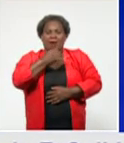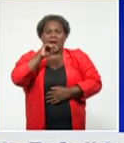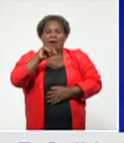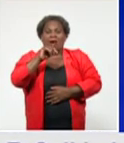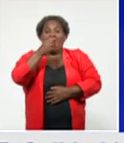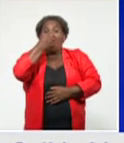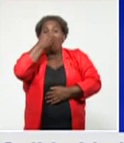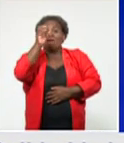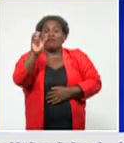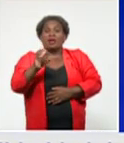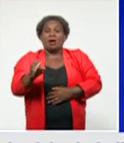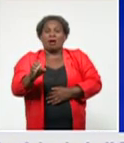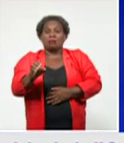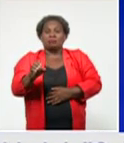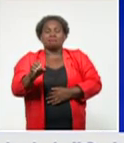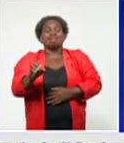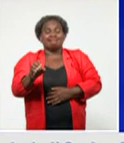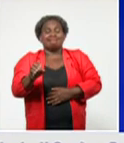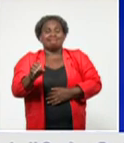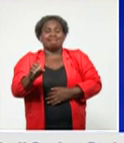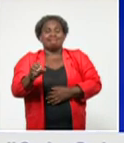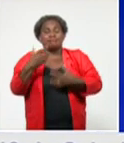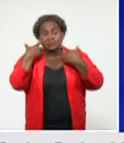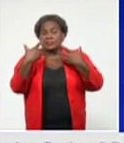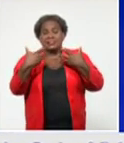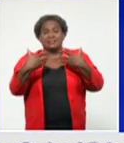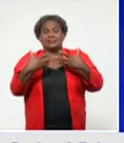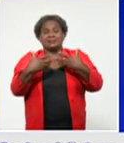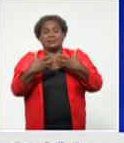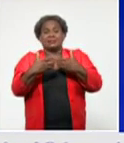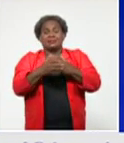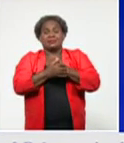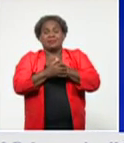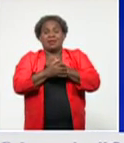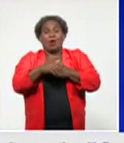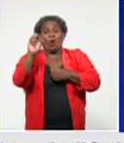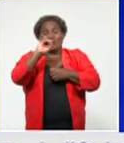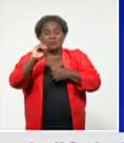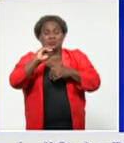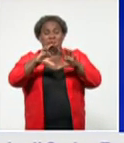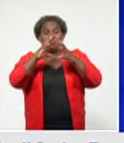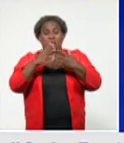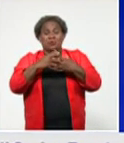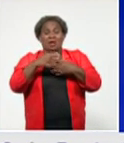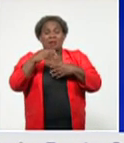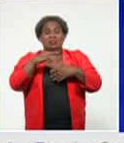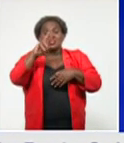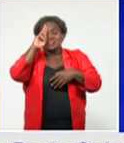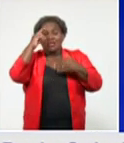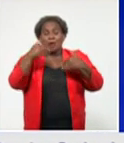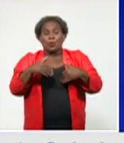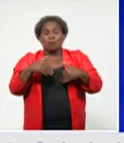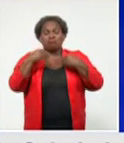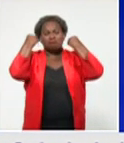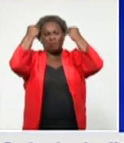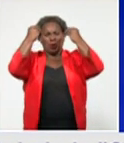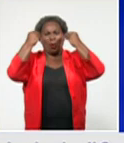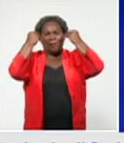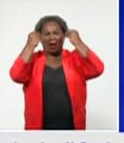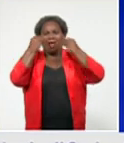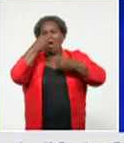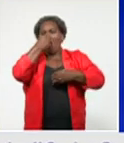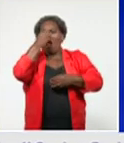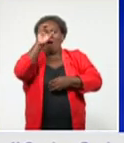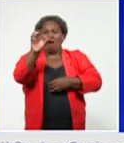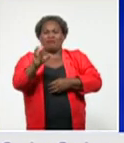africano, ya que, como se plantea por la organización, preocupa especialmente, ya que arroja un